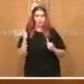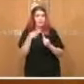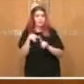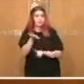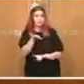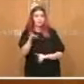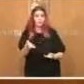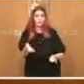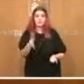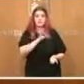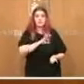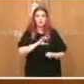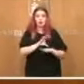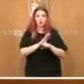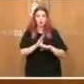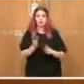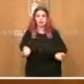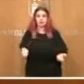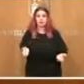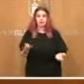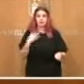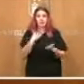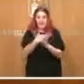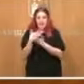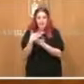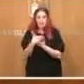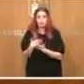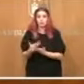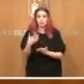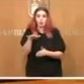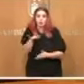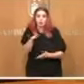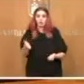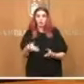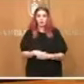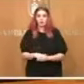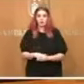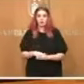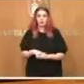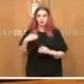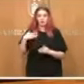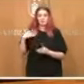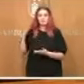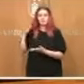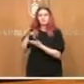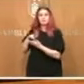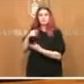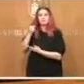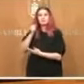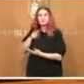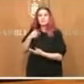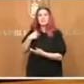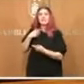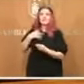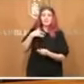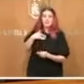diagnóstico, señor consejero? Este estudio se viene diciendo que va a estar,